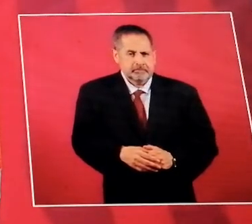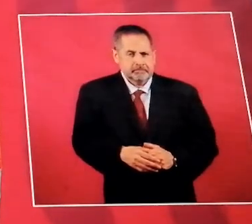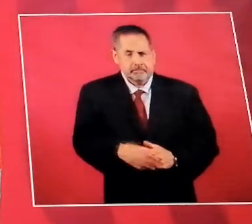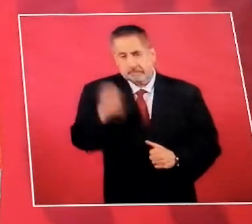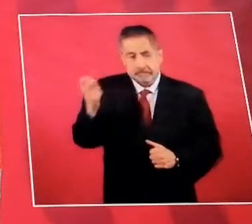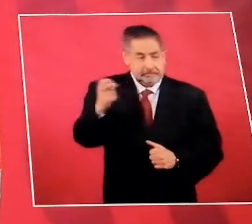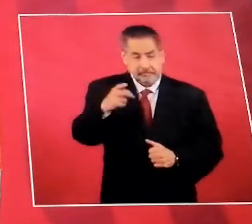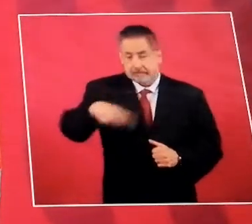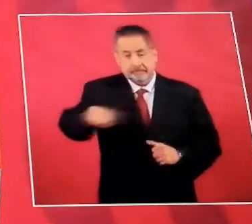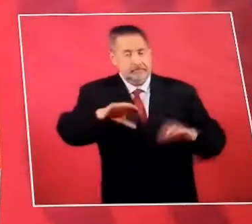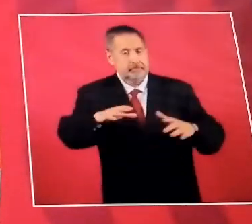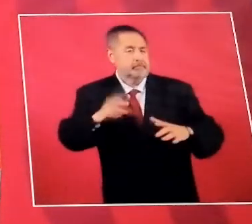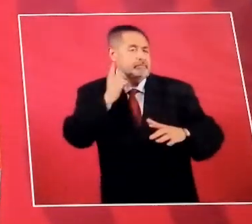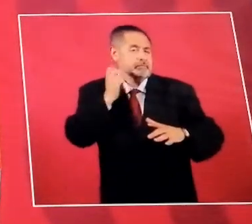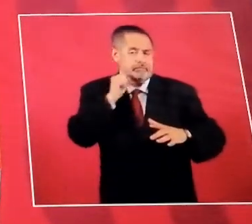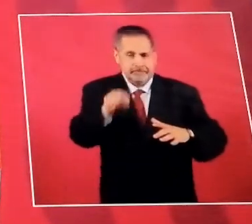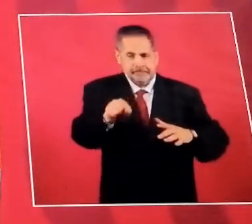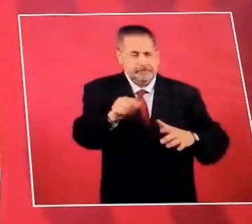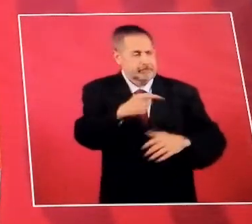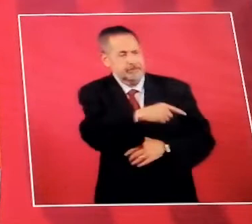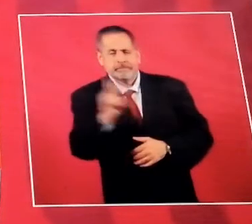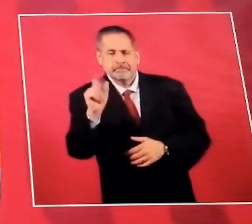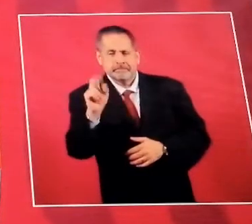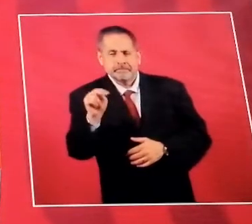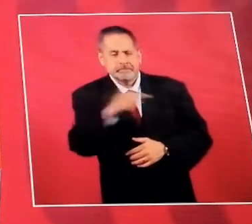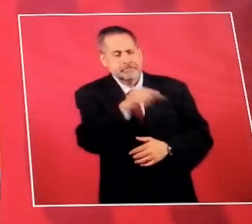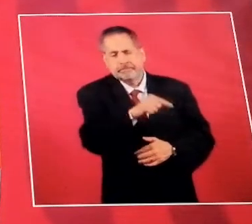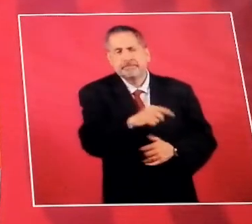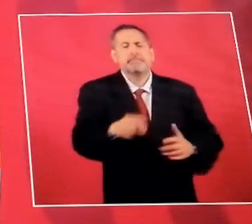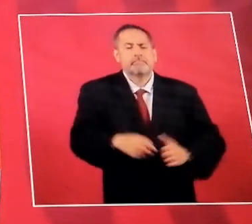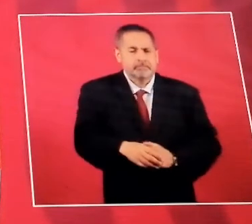Pues estos legisladores del PAN,